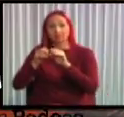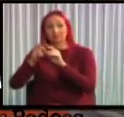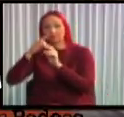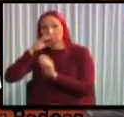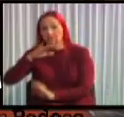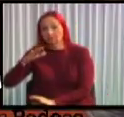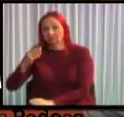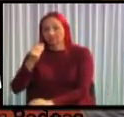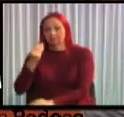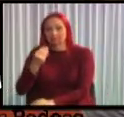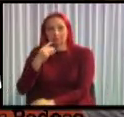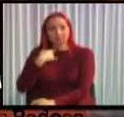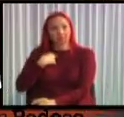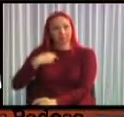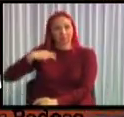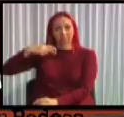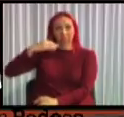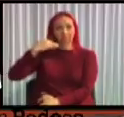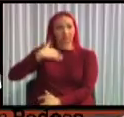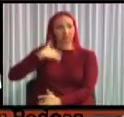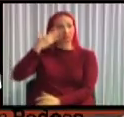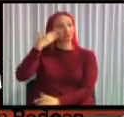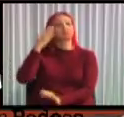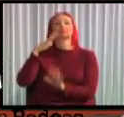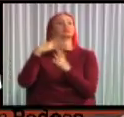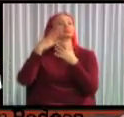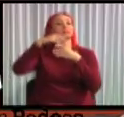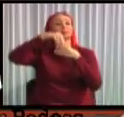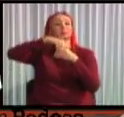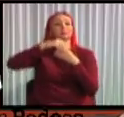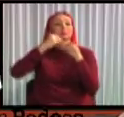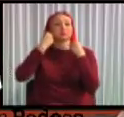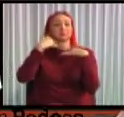pequeñas que ni caminan y ya saben entrar